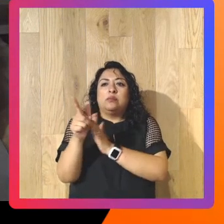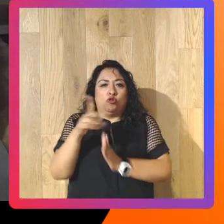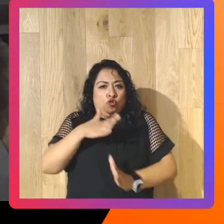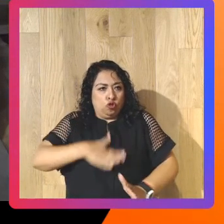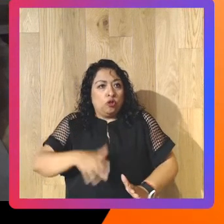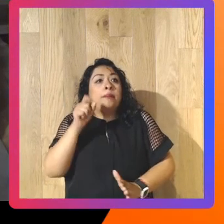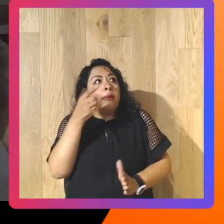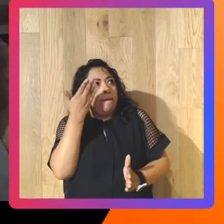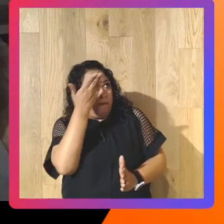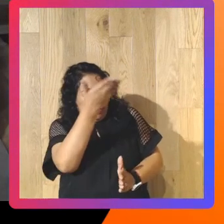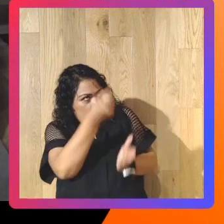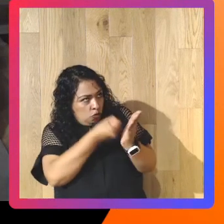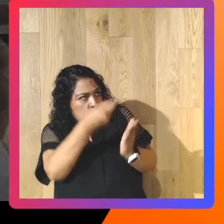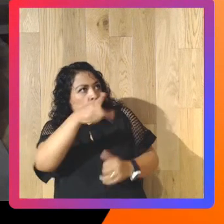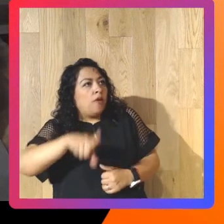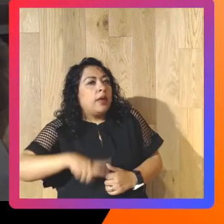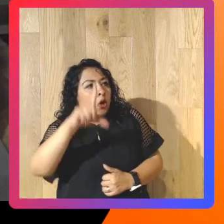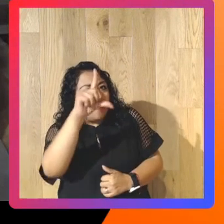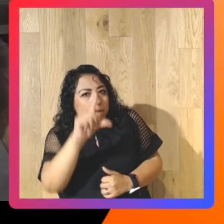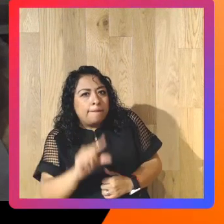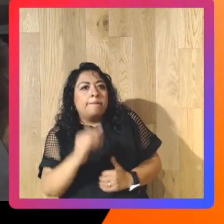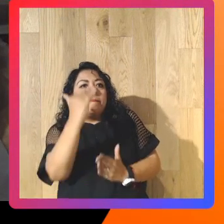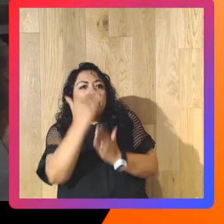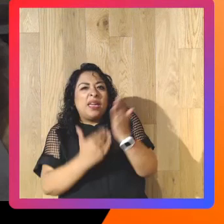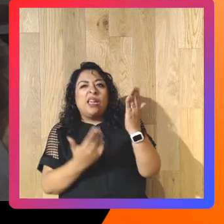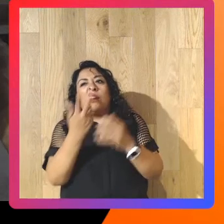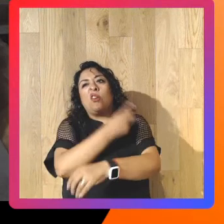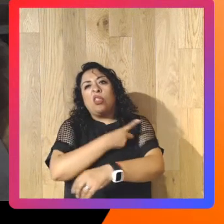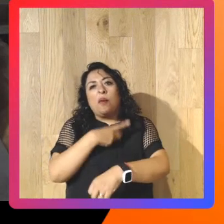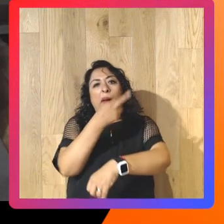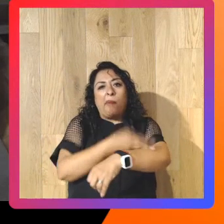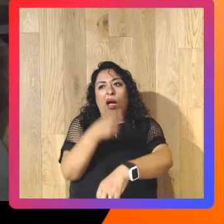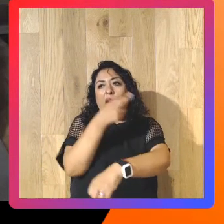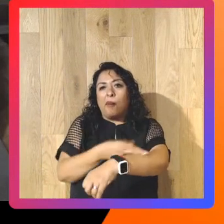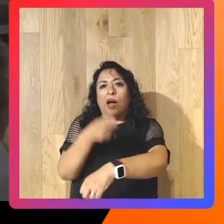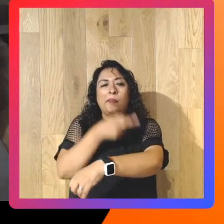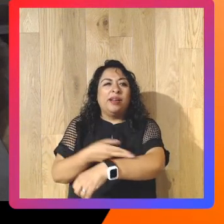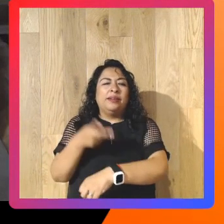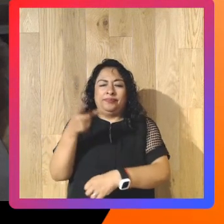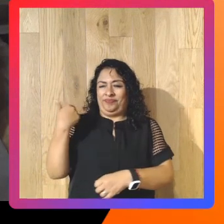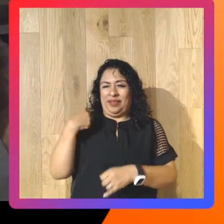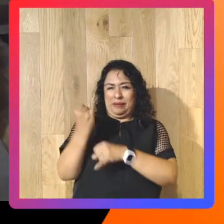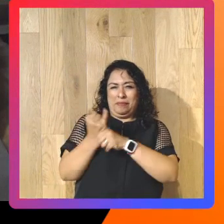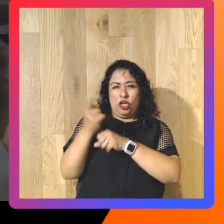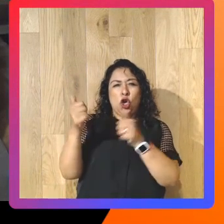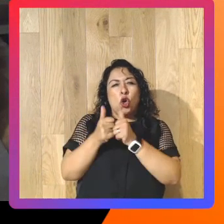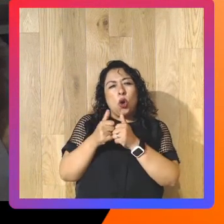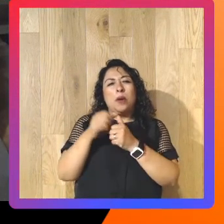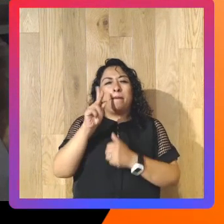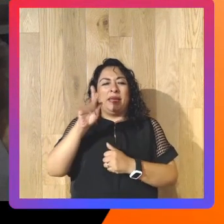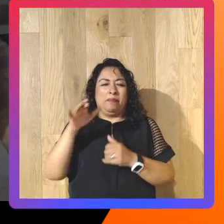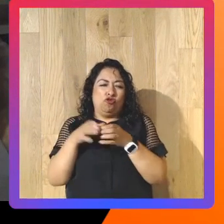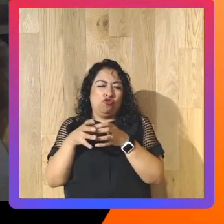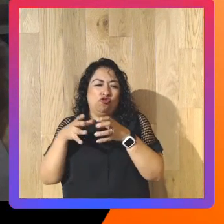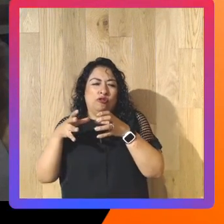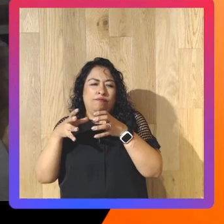tenemos que exigirle al gobierno el que disminuya estos trámites. Hemos hecho un estudio con las micro y pequeñas